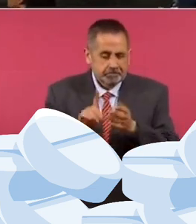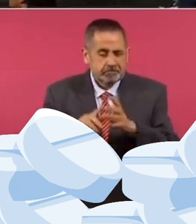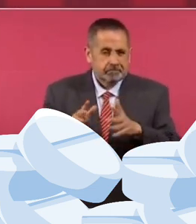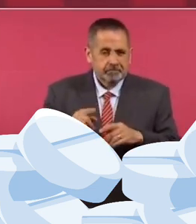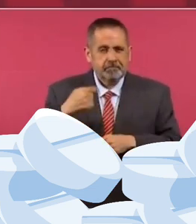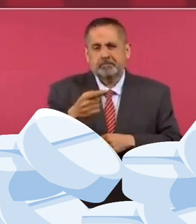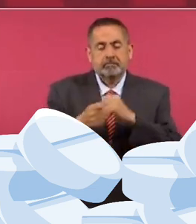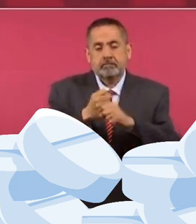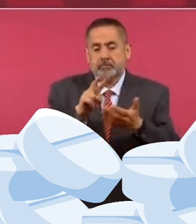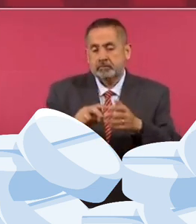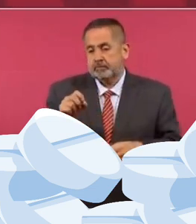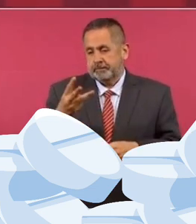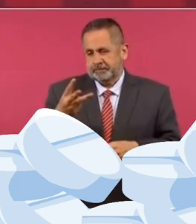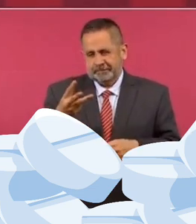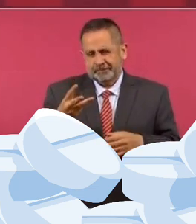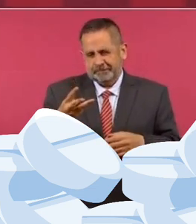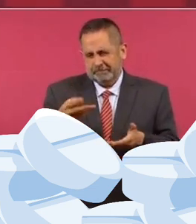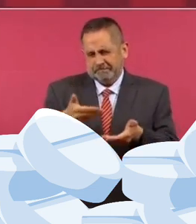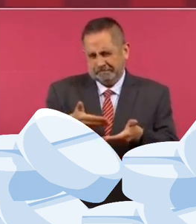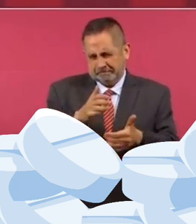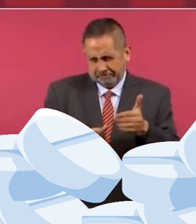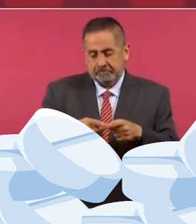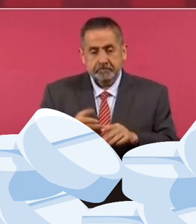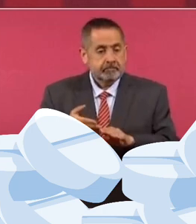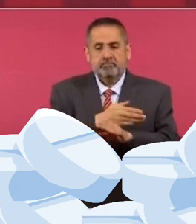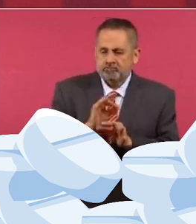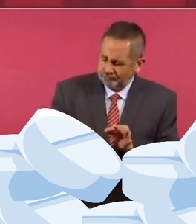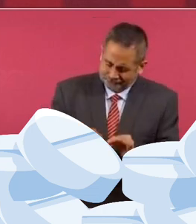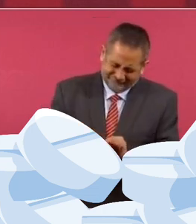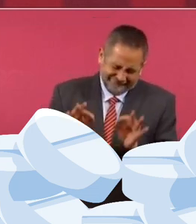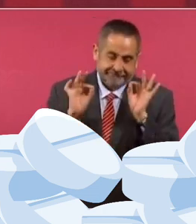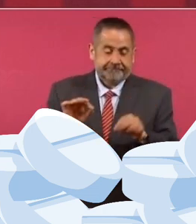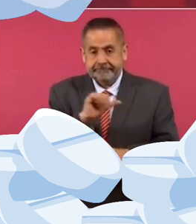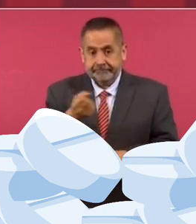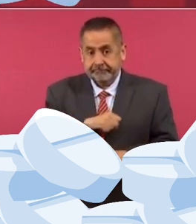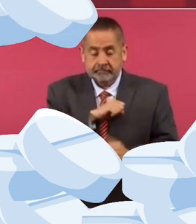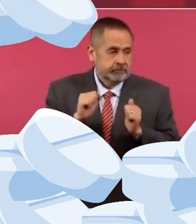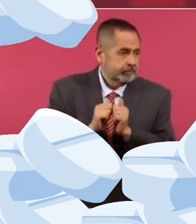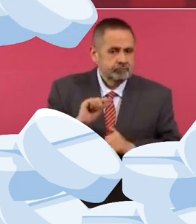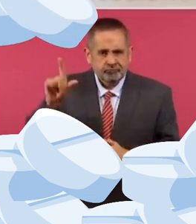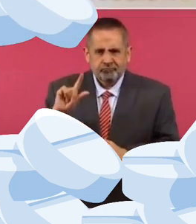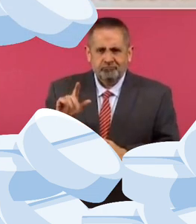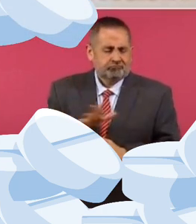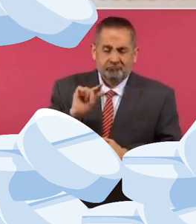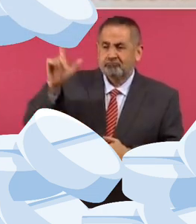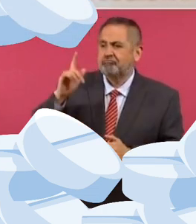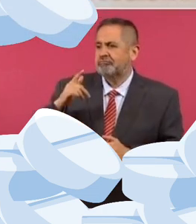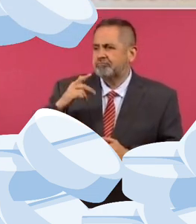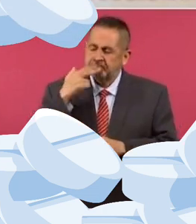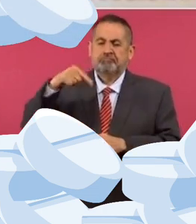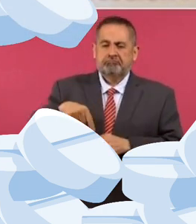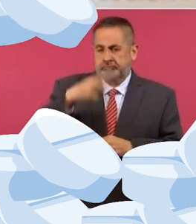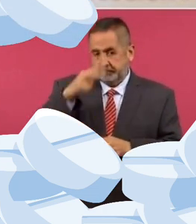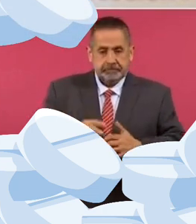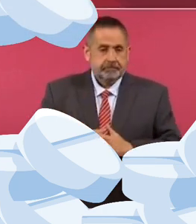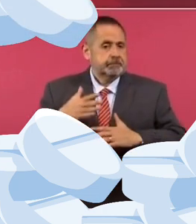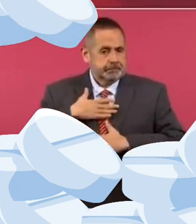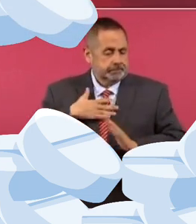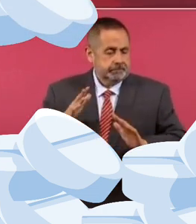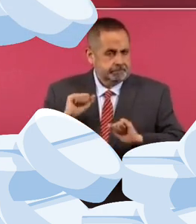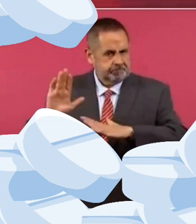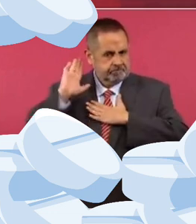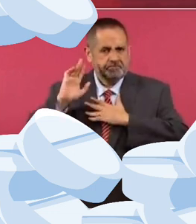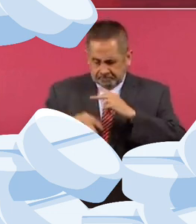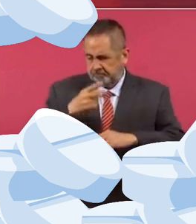tardar a finales del año próximo ya tengamos un sistema de salud de calidad de los mejores del mundo es mi